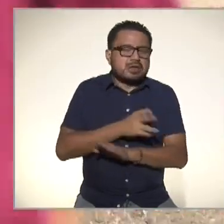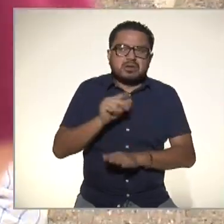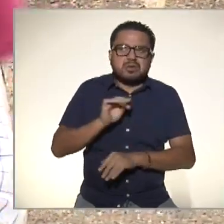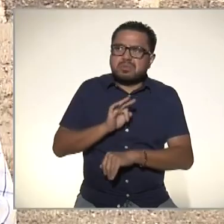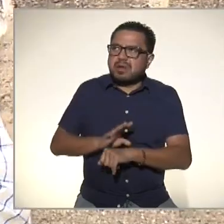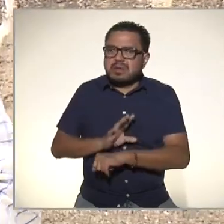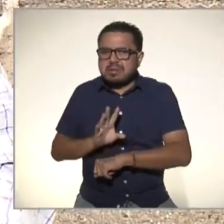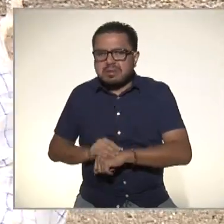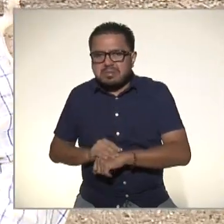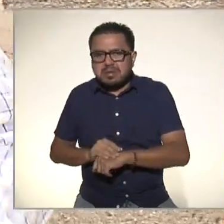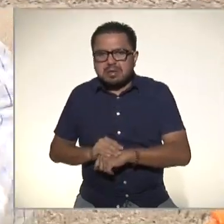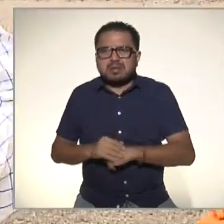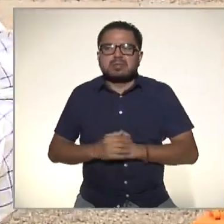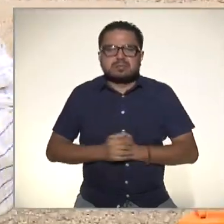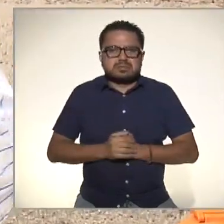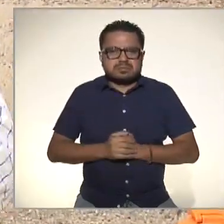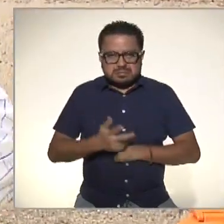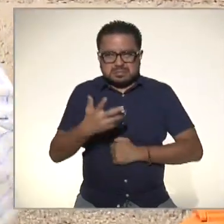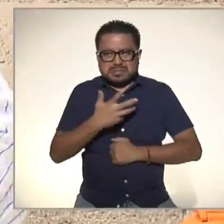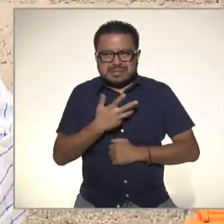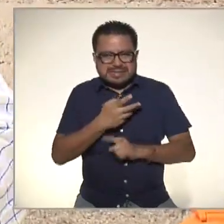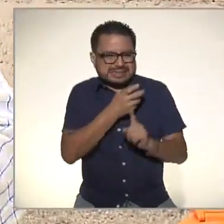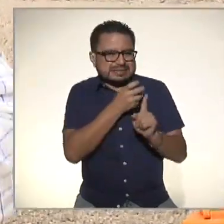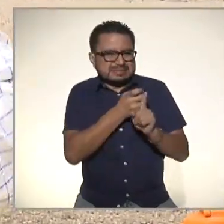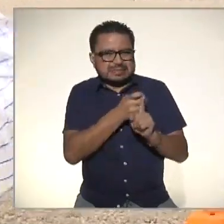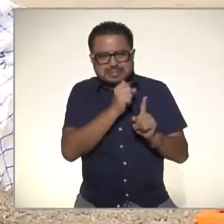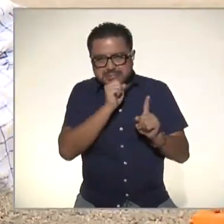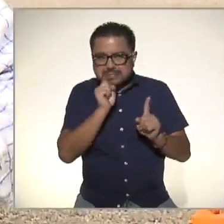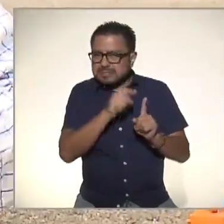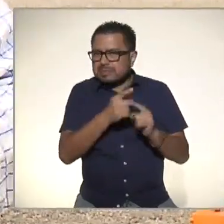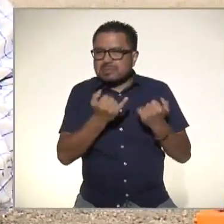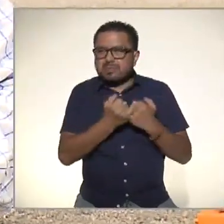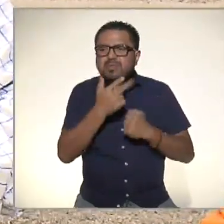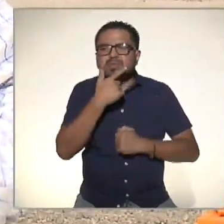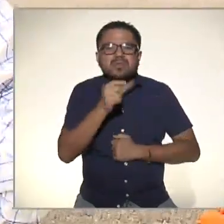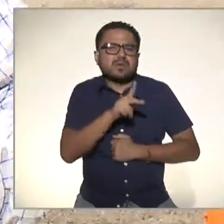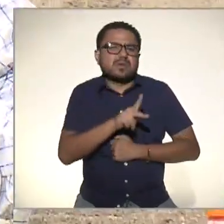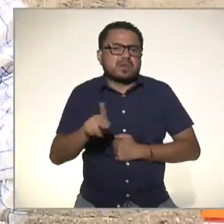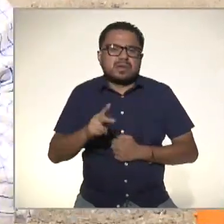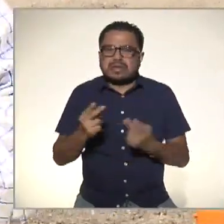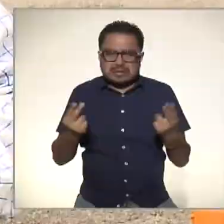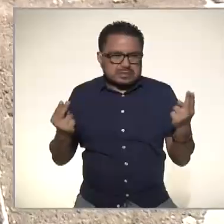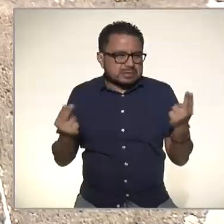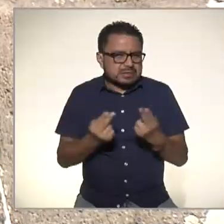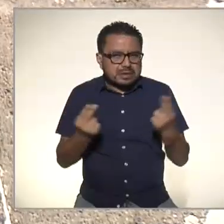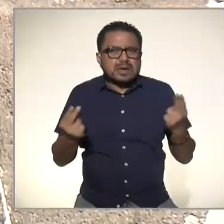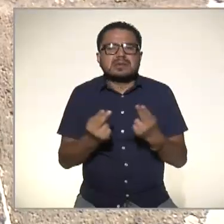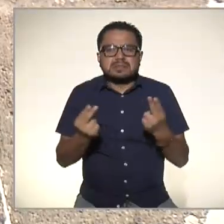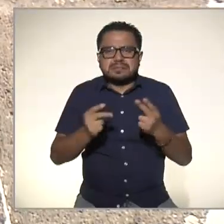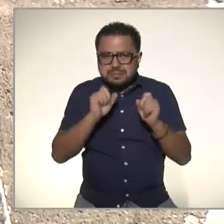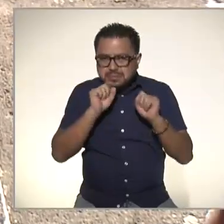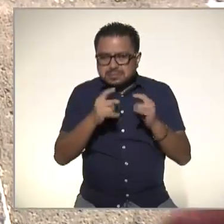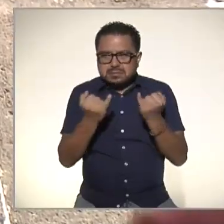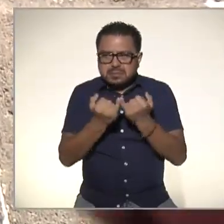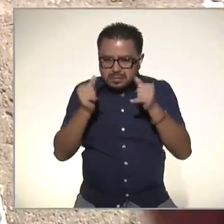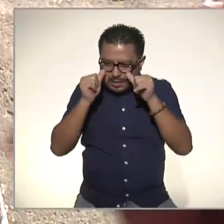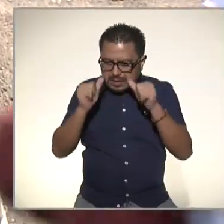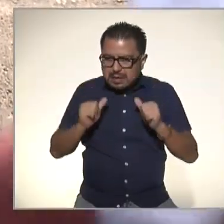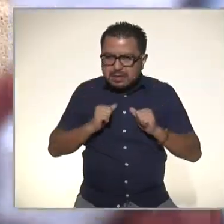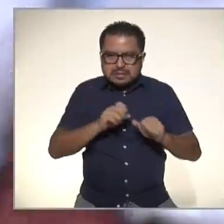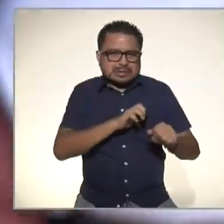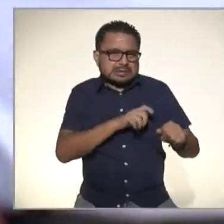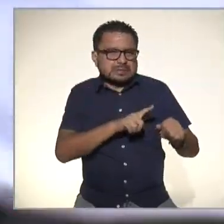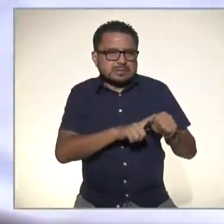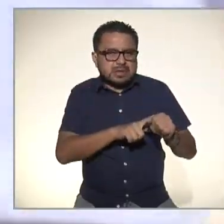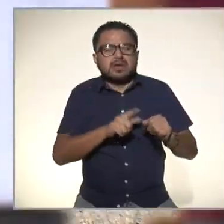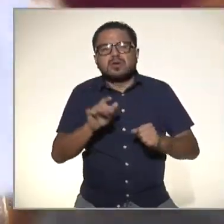permiso. Tener esa perspectiva también de que los varones también necesitamos ciertas atenciones muy en particular,